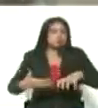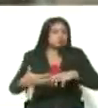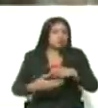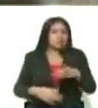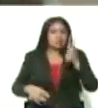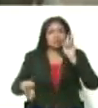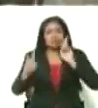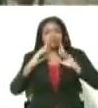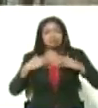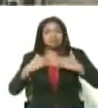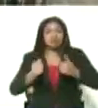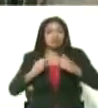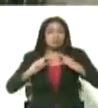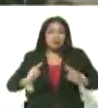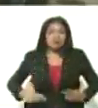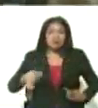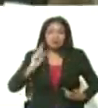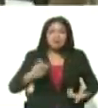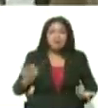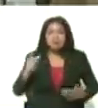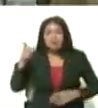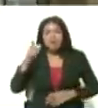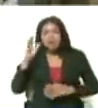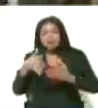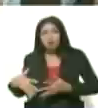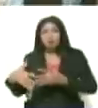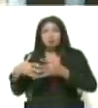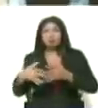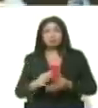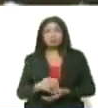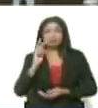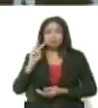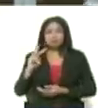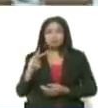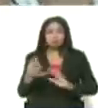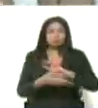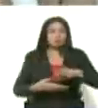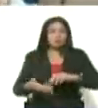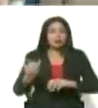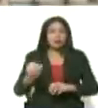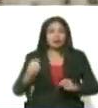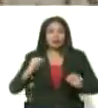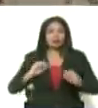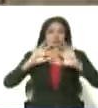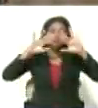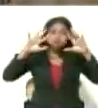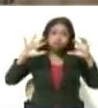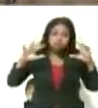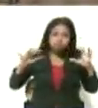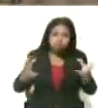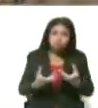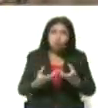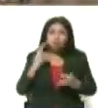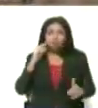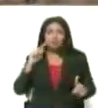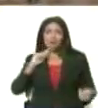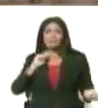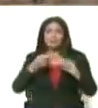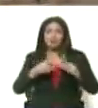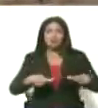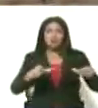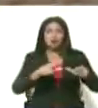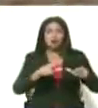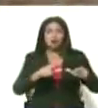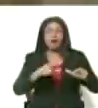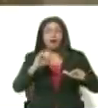sanitaria, humanitaria, derivada, bueno, de esta pandemia que ha trasladado su epicentro a